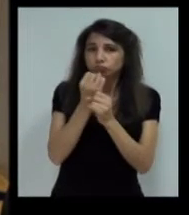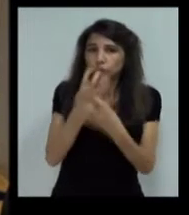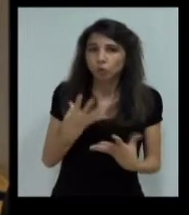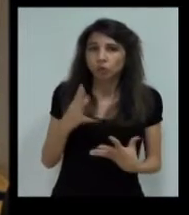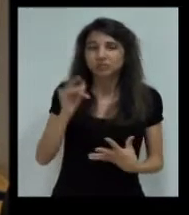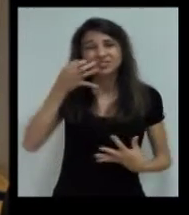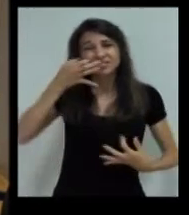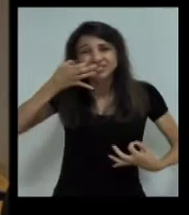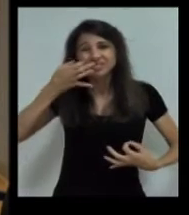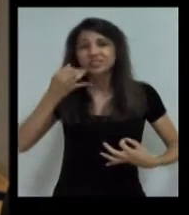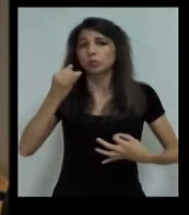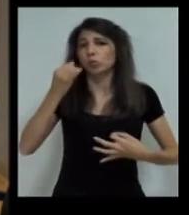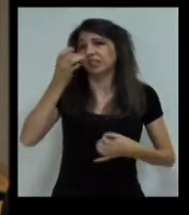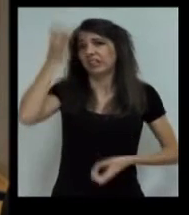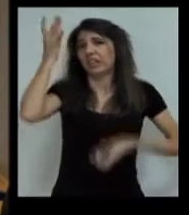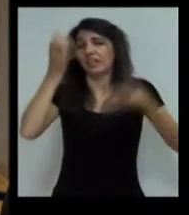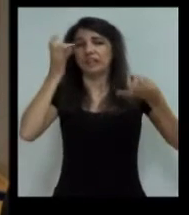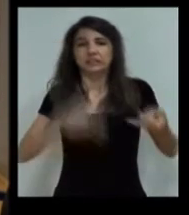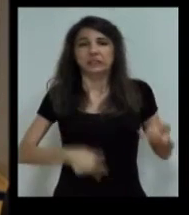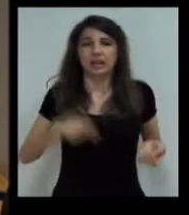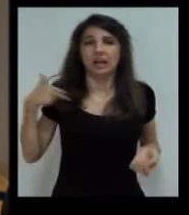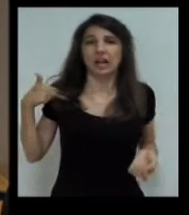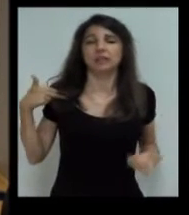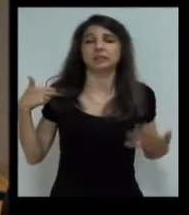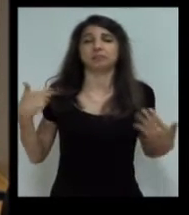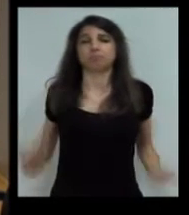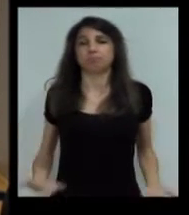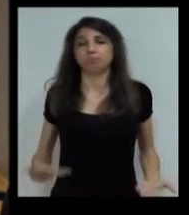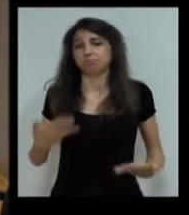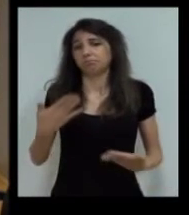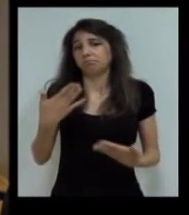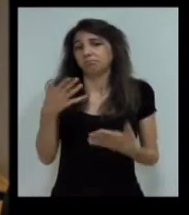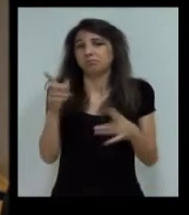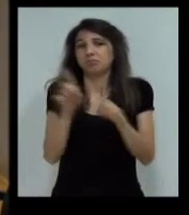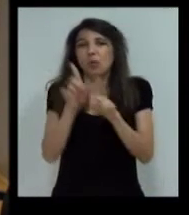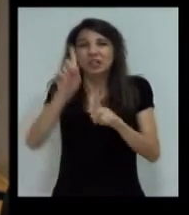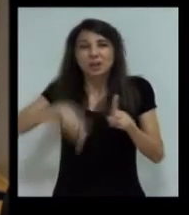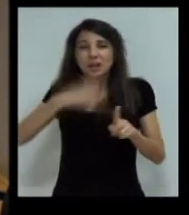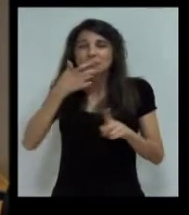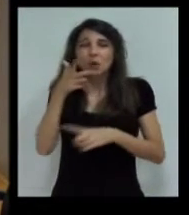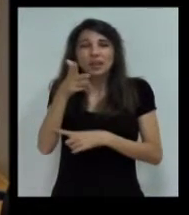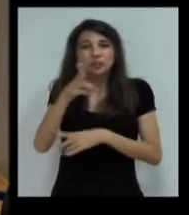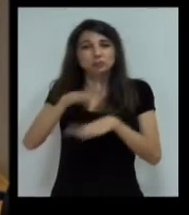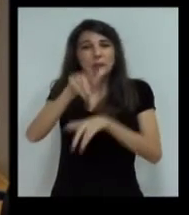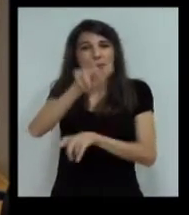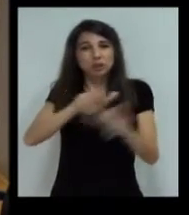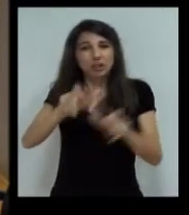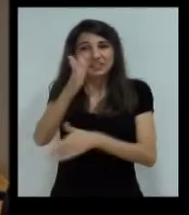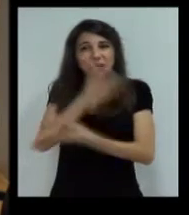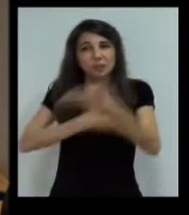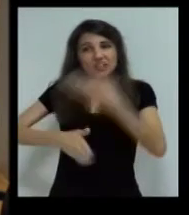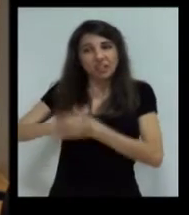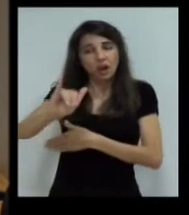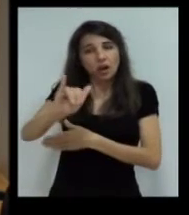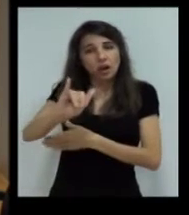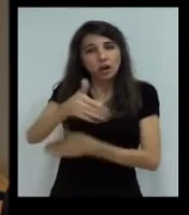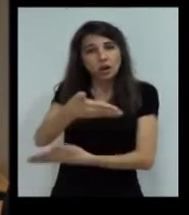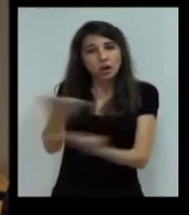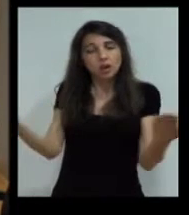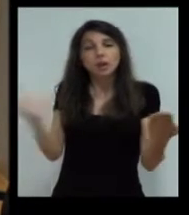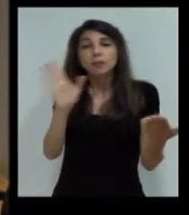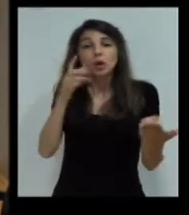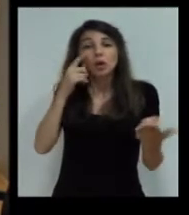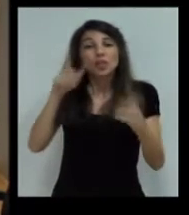ideas programáticas, genéricas, que también se establecen, para este caso, los derechos para las personas discapacitadas, pero cuando bajas